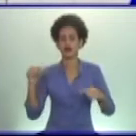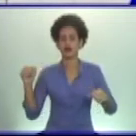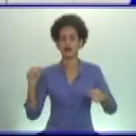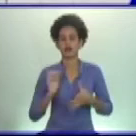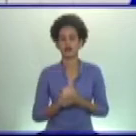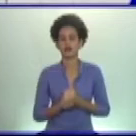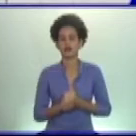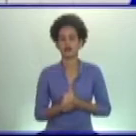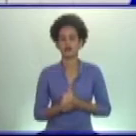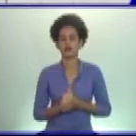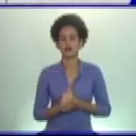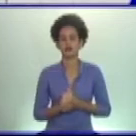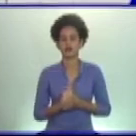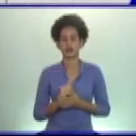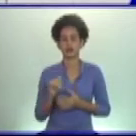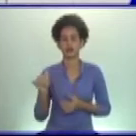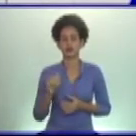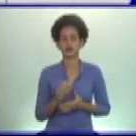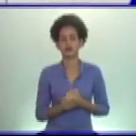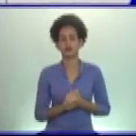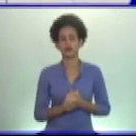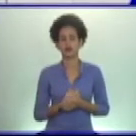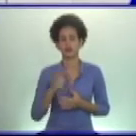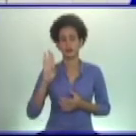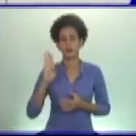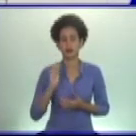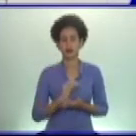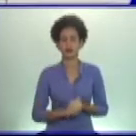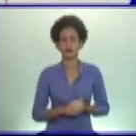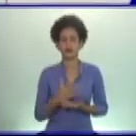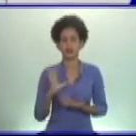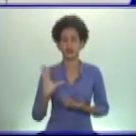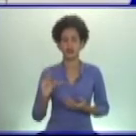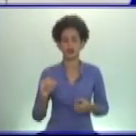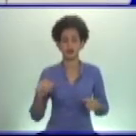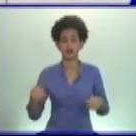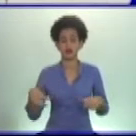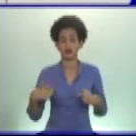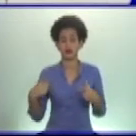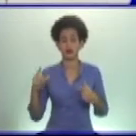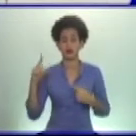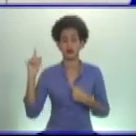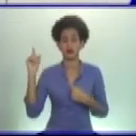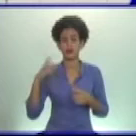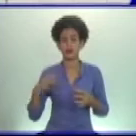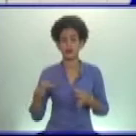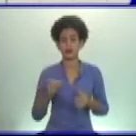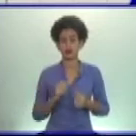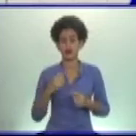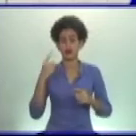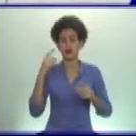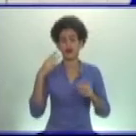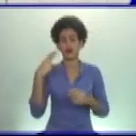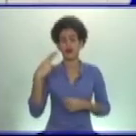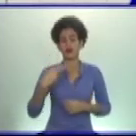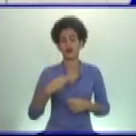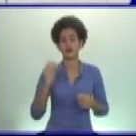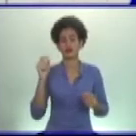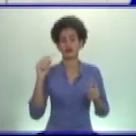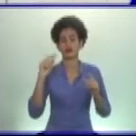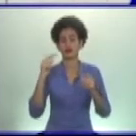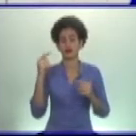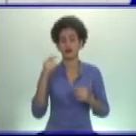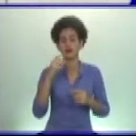Bien. Y el inciso D nos dice que se cumple que h en menos 100 es mayor que h en